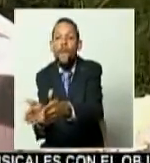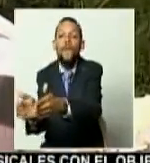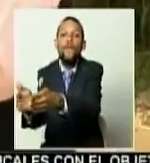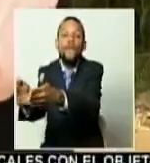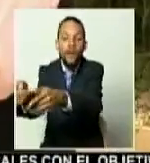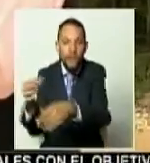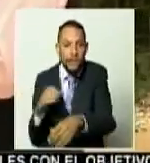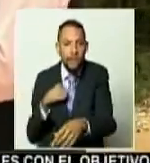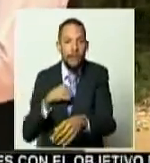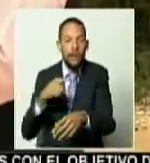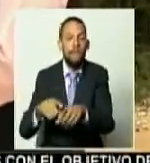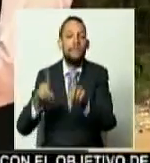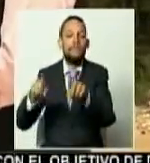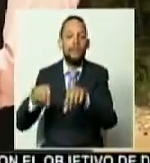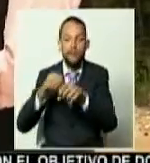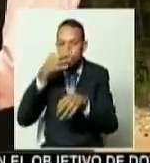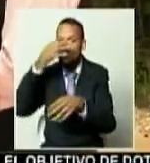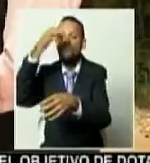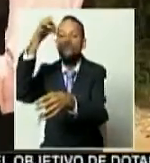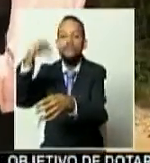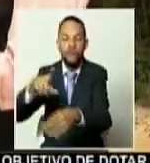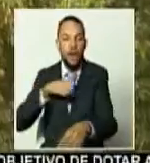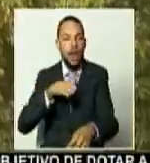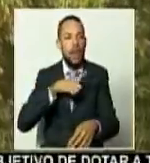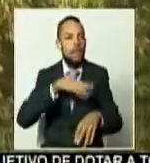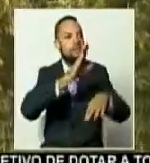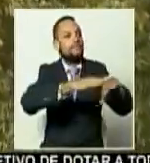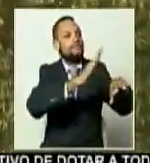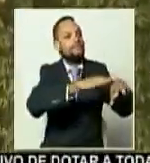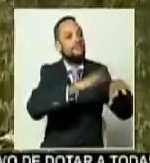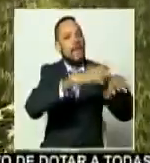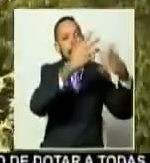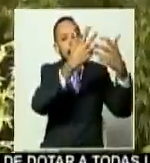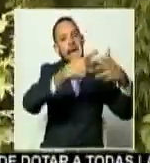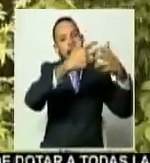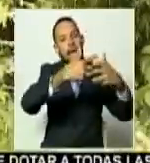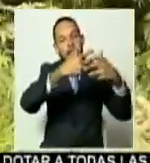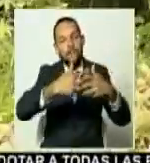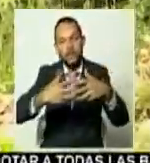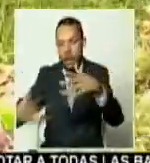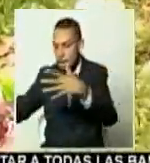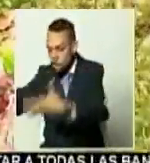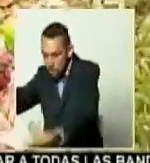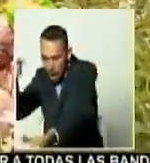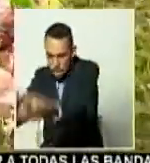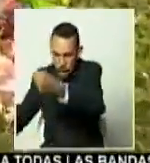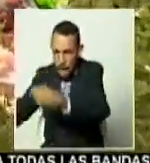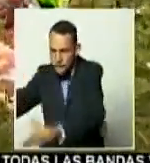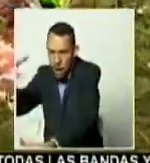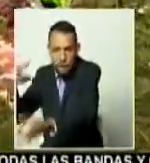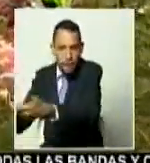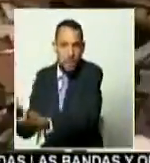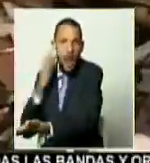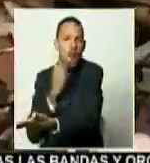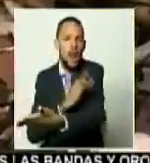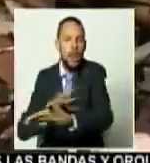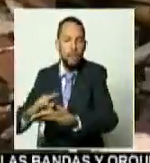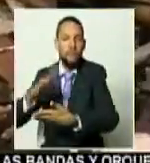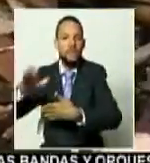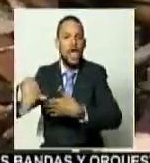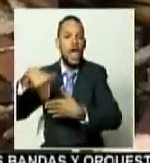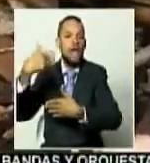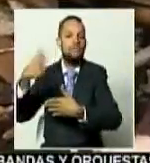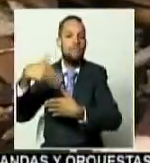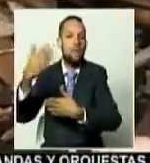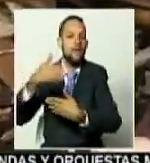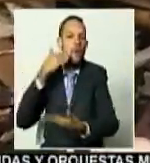negras. Los líderes acuden a las empresas públicas de Armenia, vienen, hacen la recolección de las basuras, pero en un par de días se